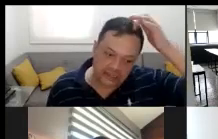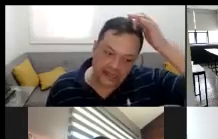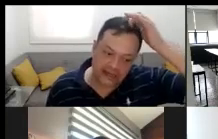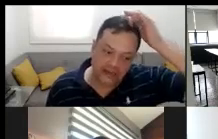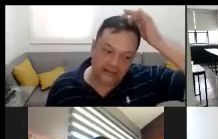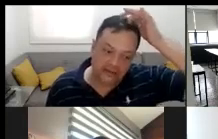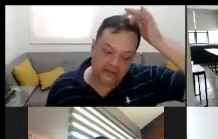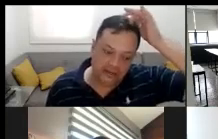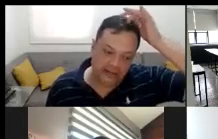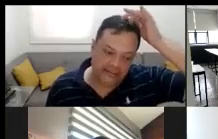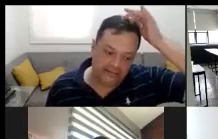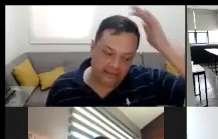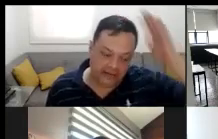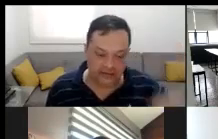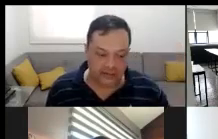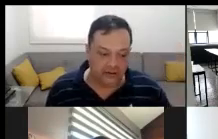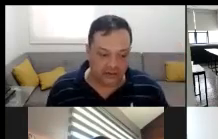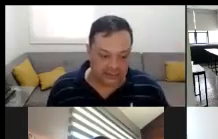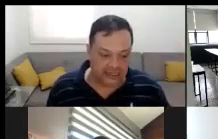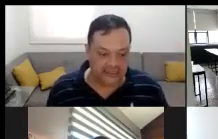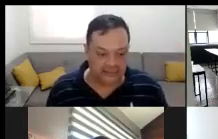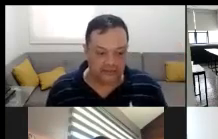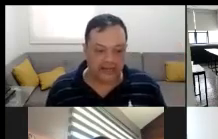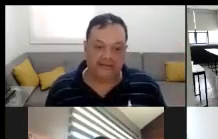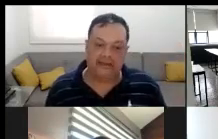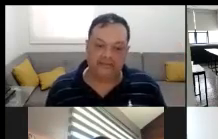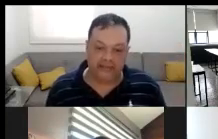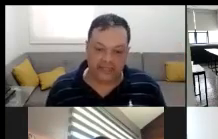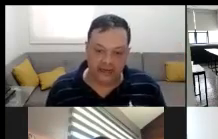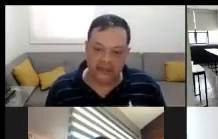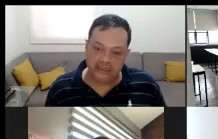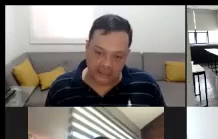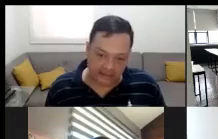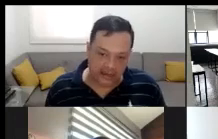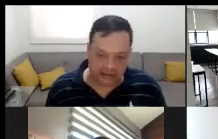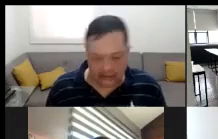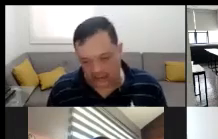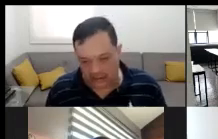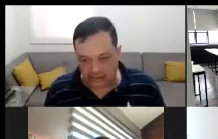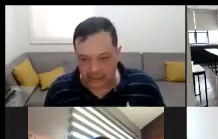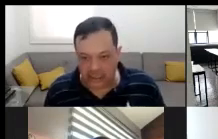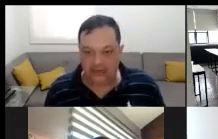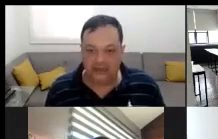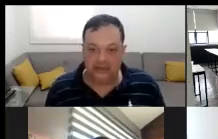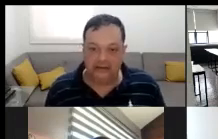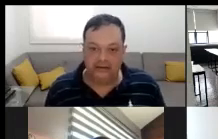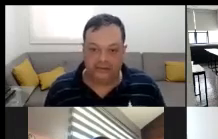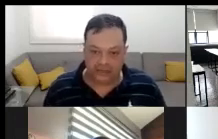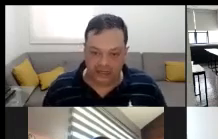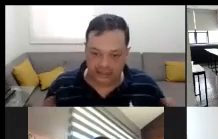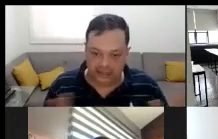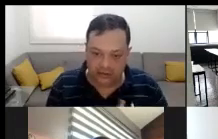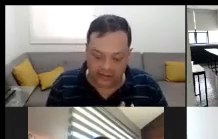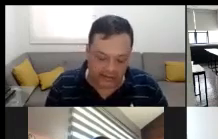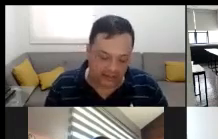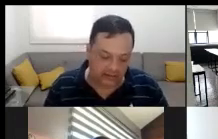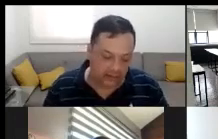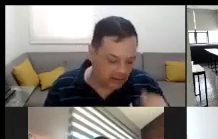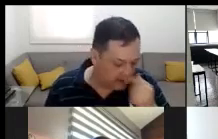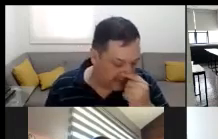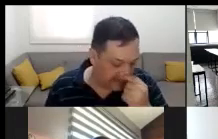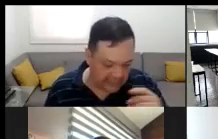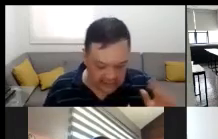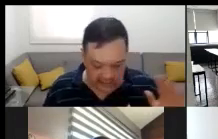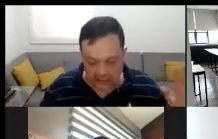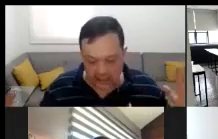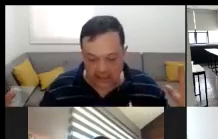se usa mucho en climas fríos y lo que se hace es un acabado final. Se llama acabado final, ponerle este recubrimiento y